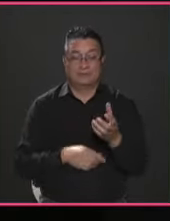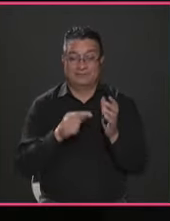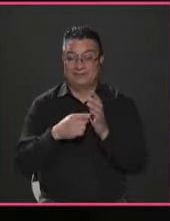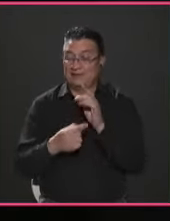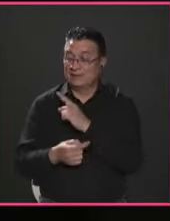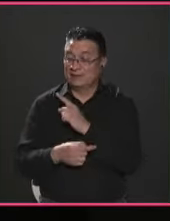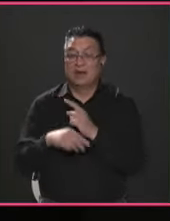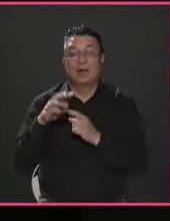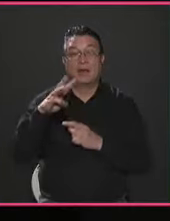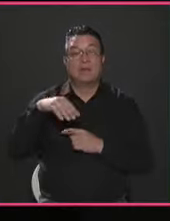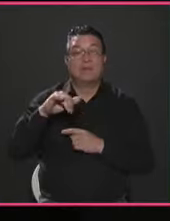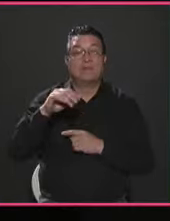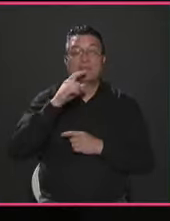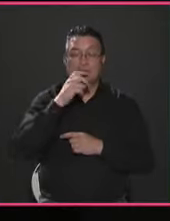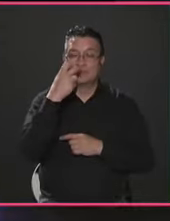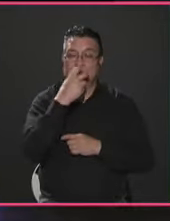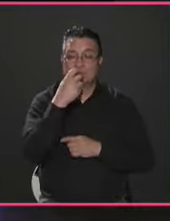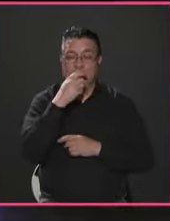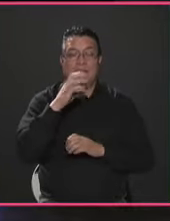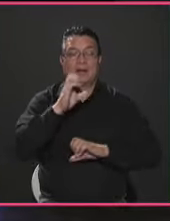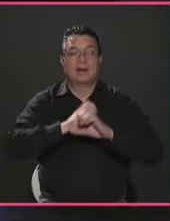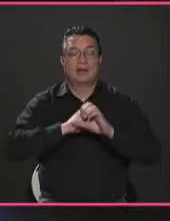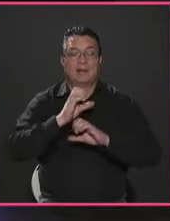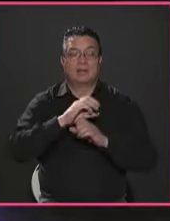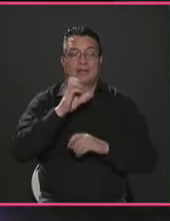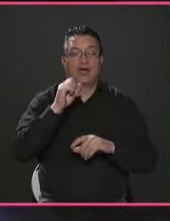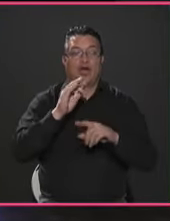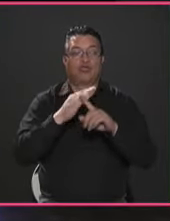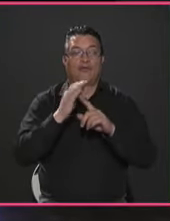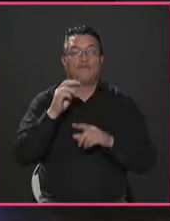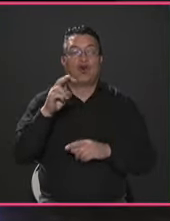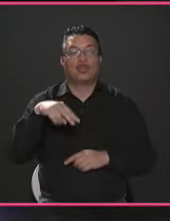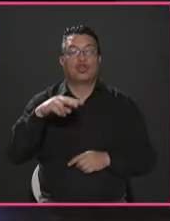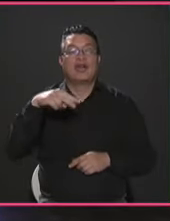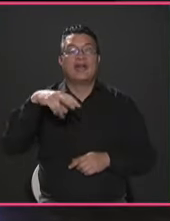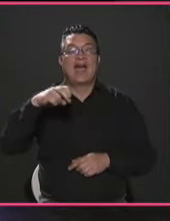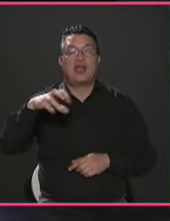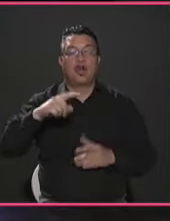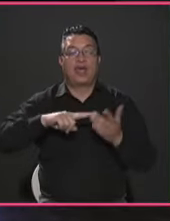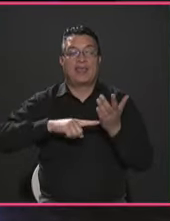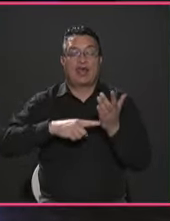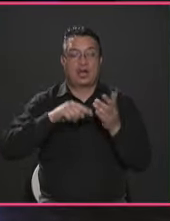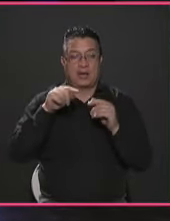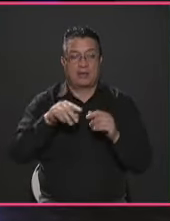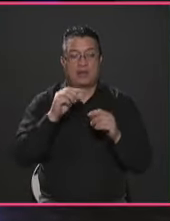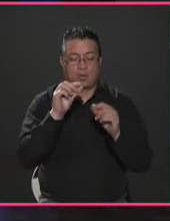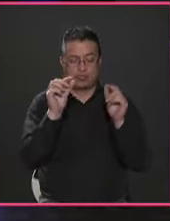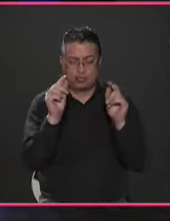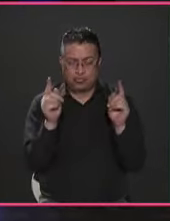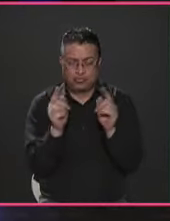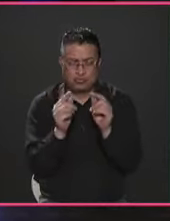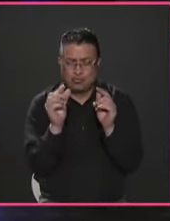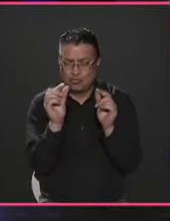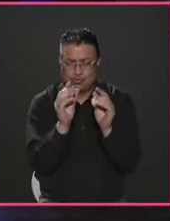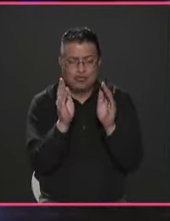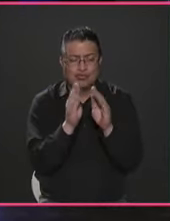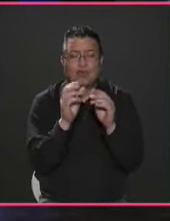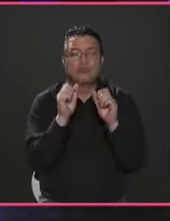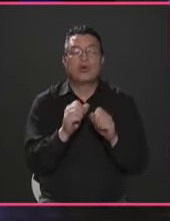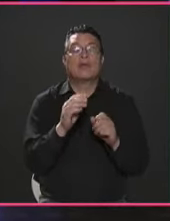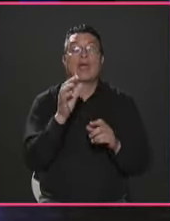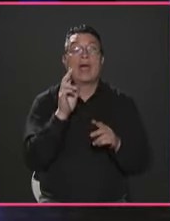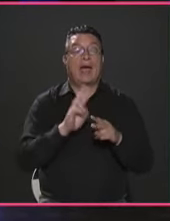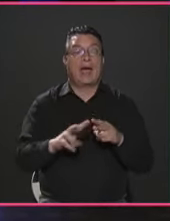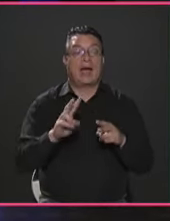llama Minion es fabricado por la empresa Oxford nanopor technologies y ocupa la tecnología nanoporos que acaba de explicar Lara para poder